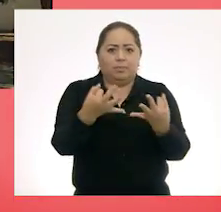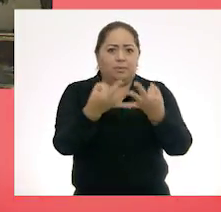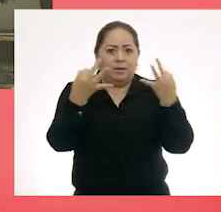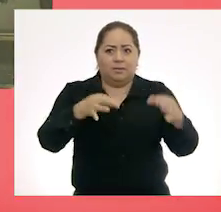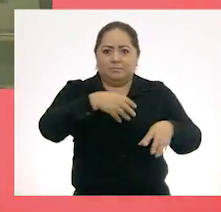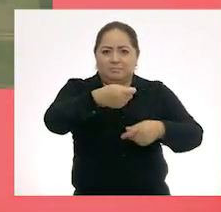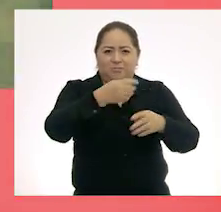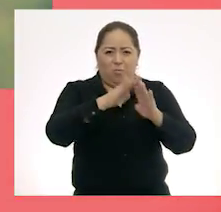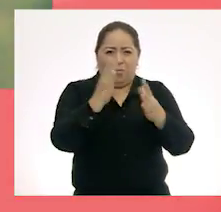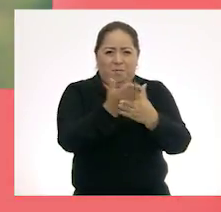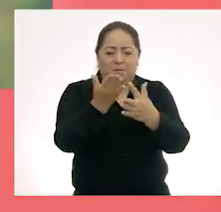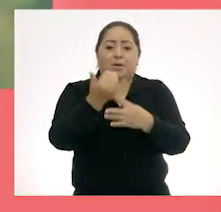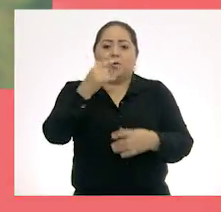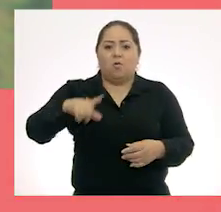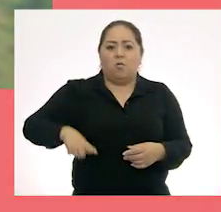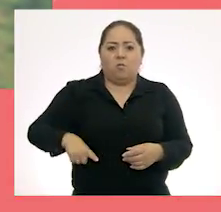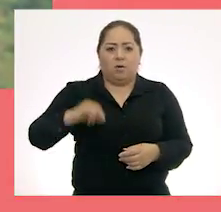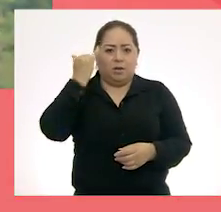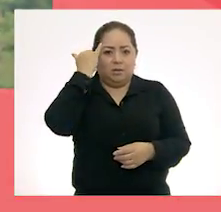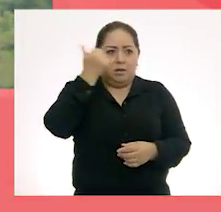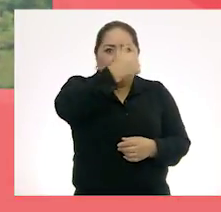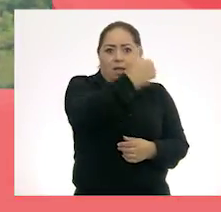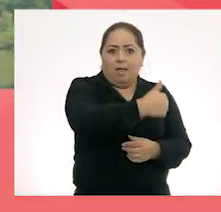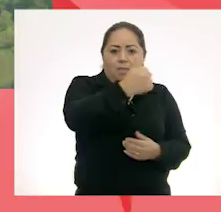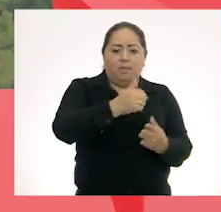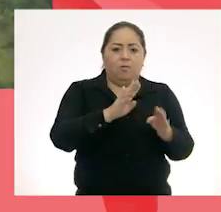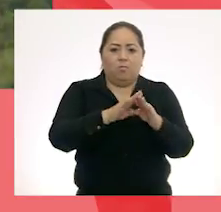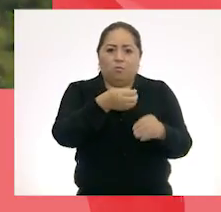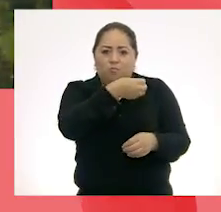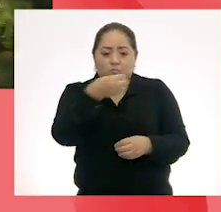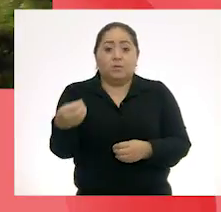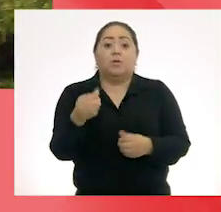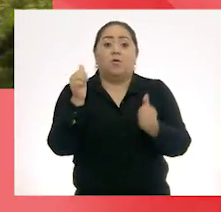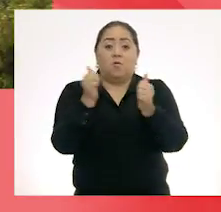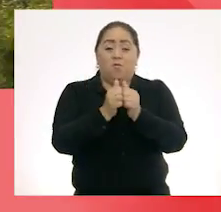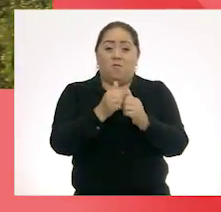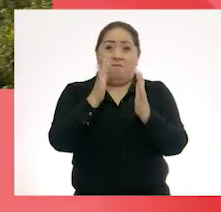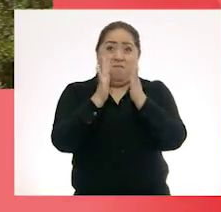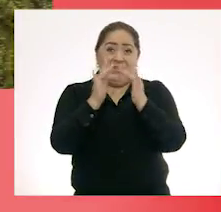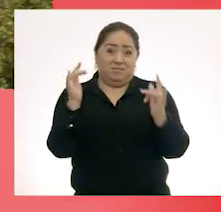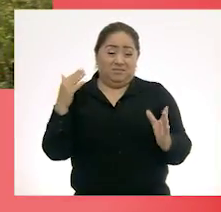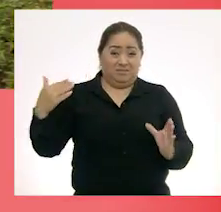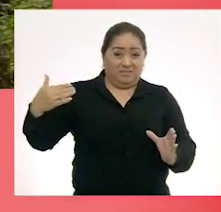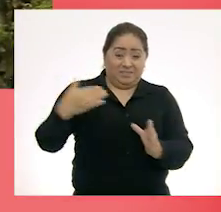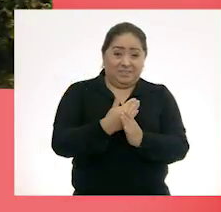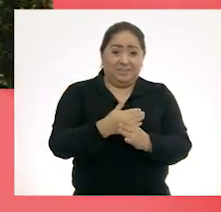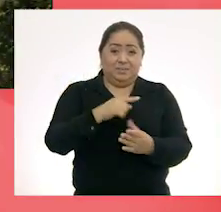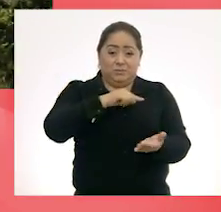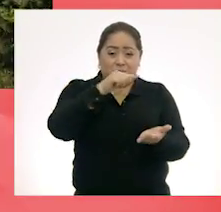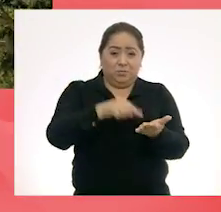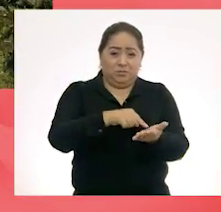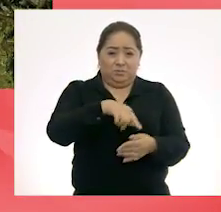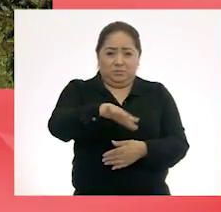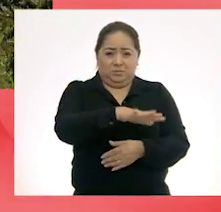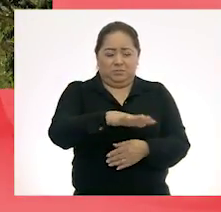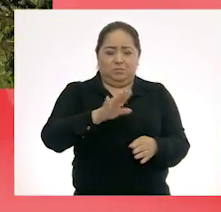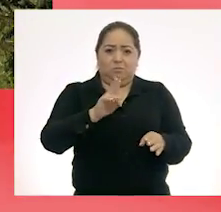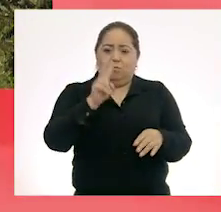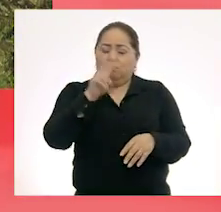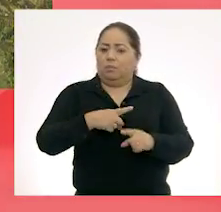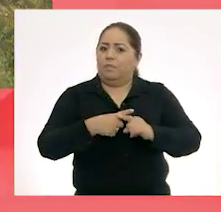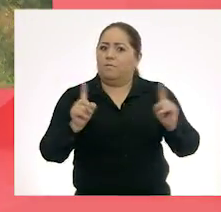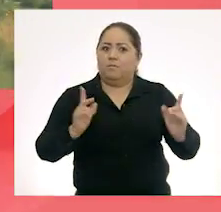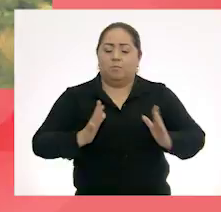tierras y organizó un gobierno indígena en cada misión. Con la llegada de los franciscanos, la zona tuvo un auge